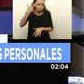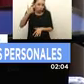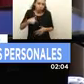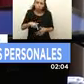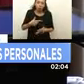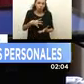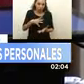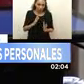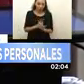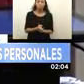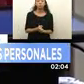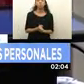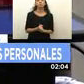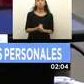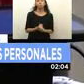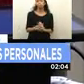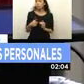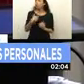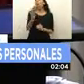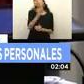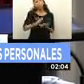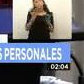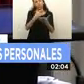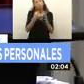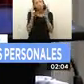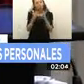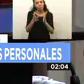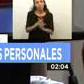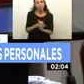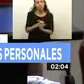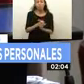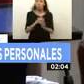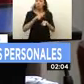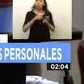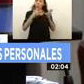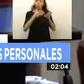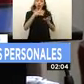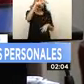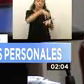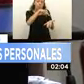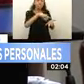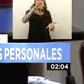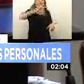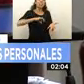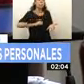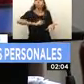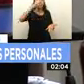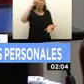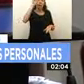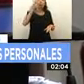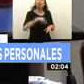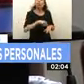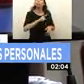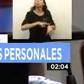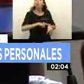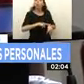señor presidente que el mayor crecimiento y la mayor rentabilidad de la empresa se dio cuando nuestros presupuestos